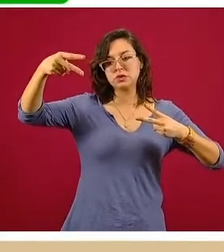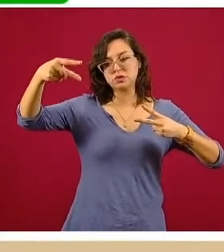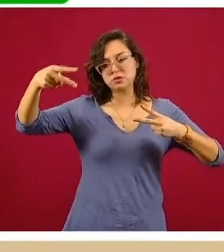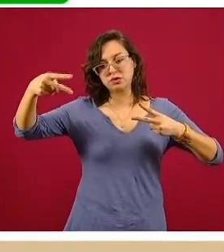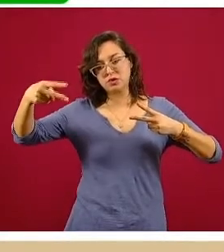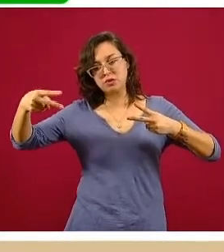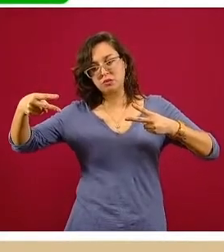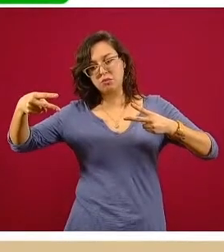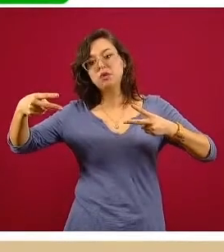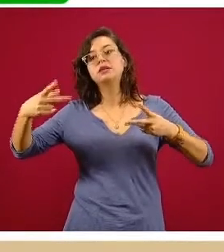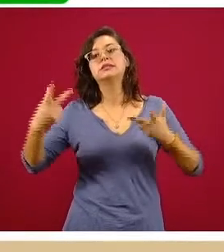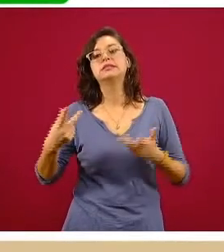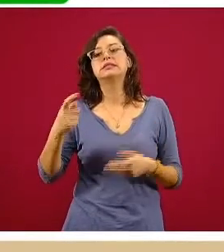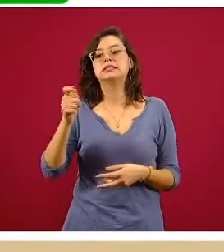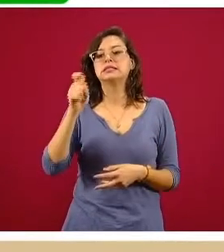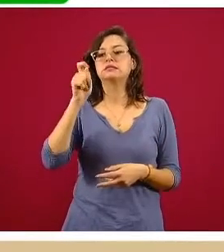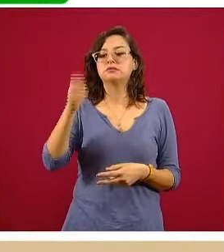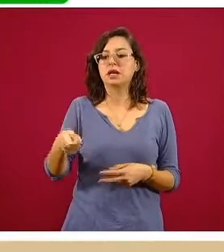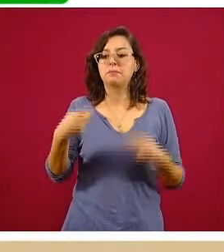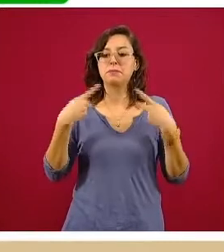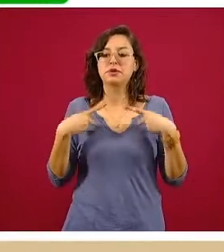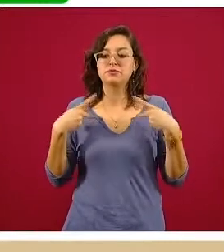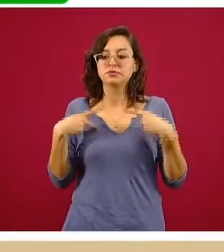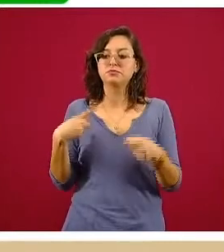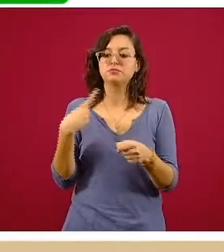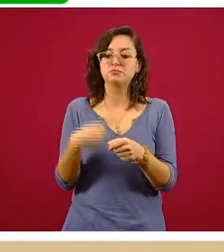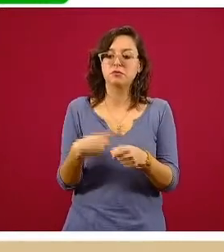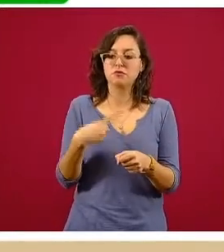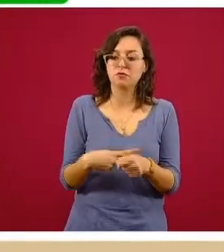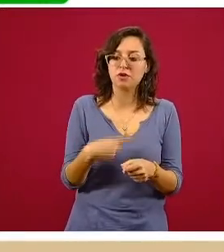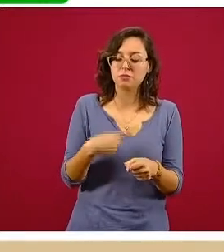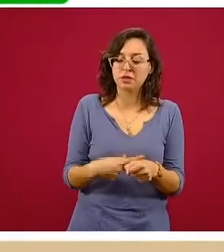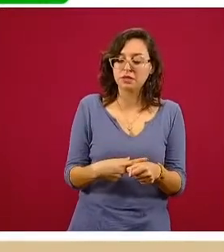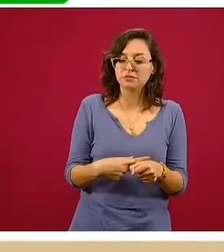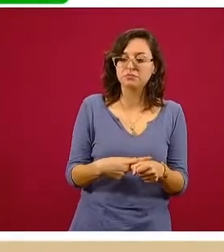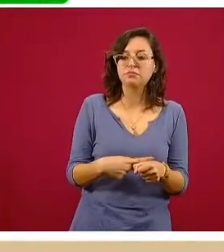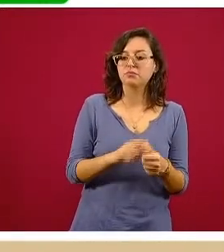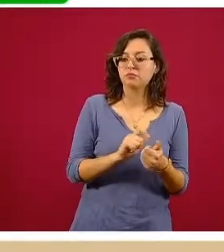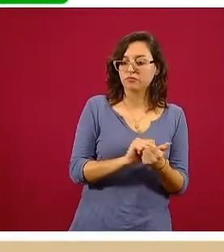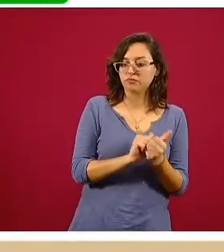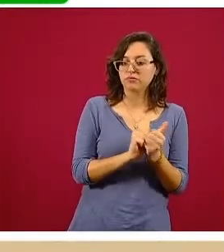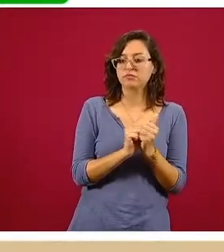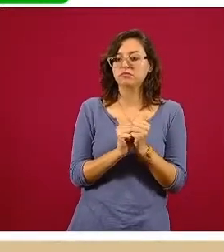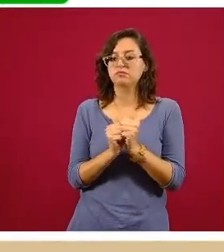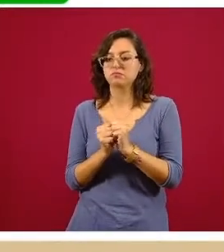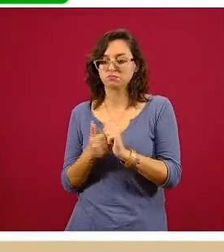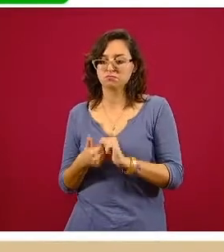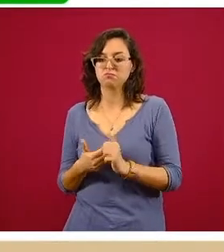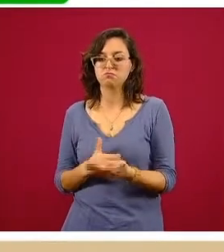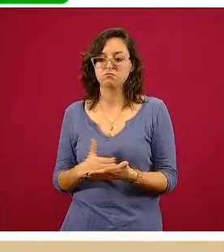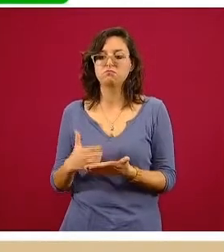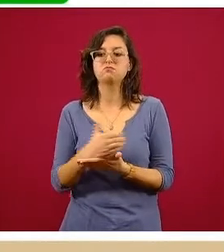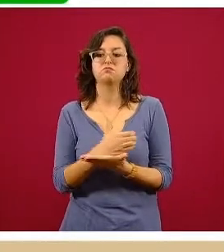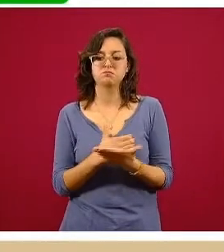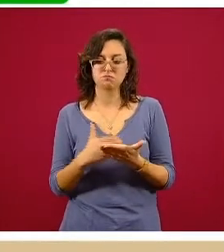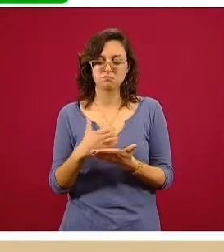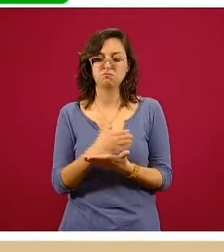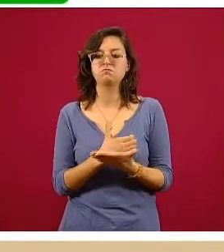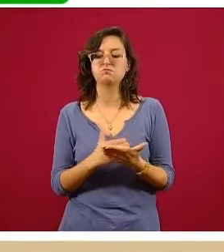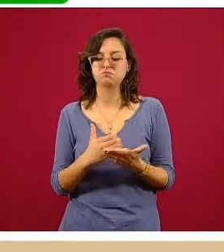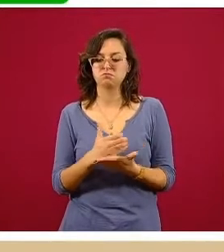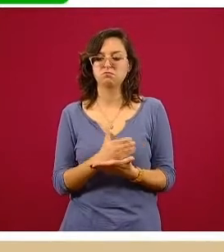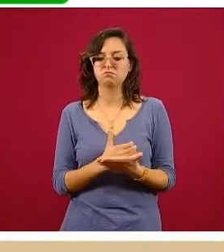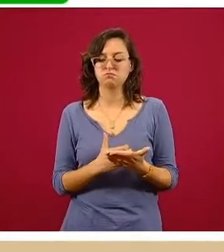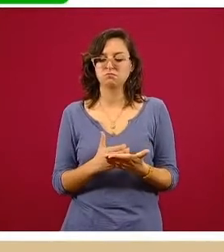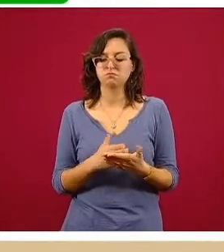en la medida que se van las personas enfermando de COVID-19, también un buen grupo de estas se